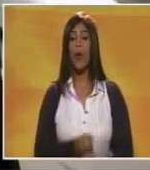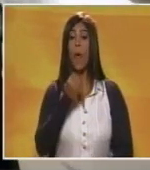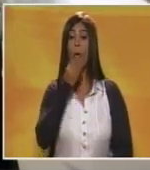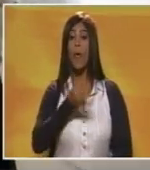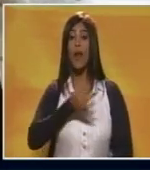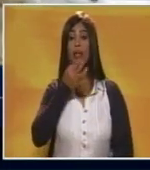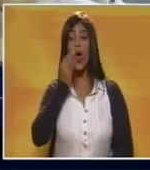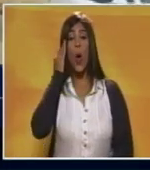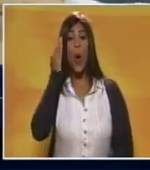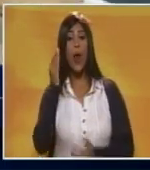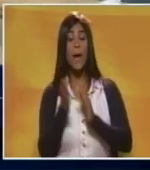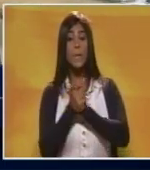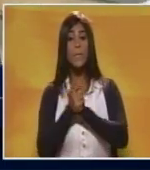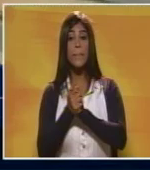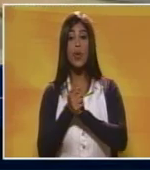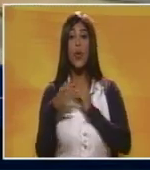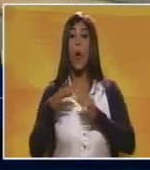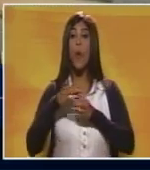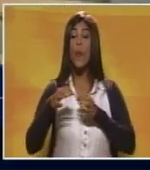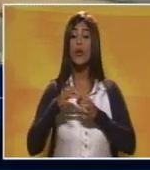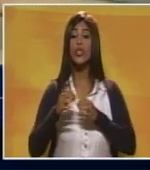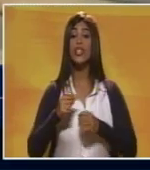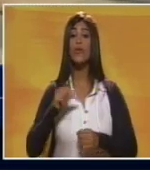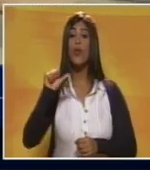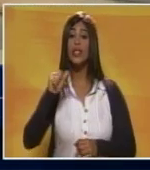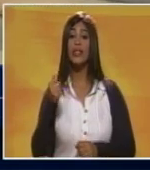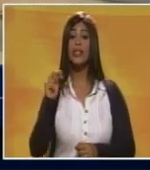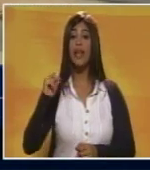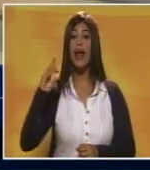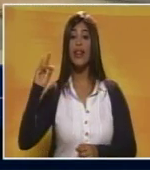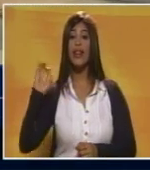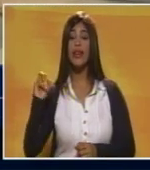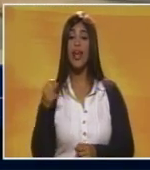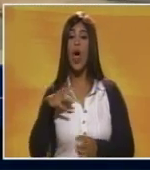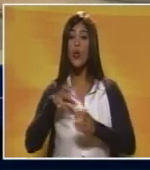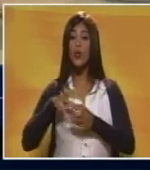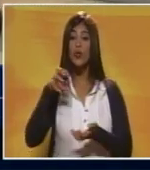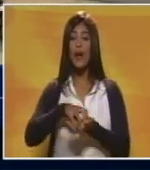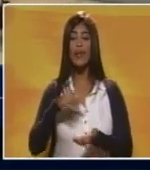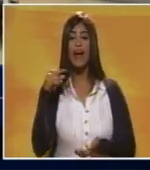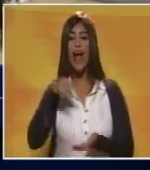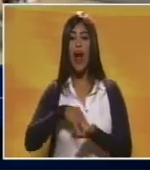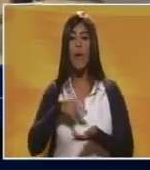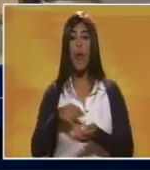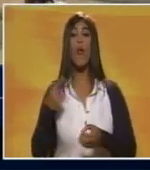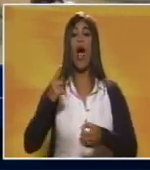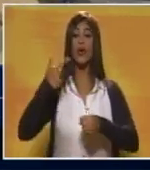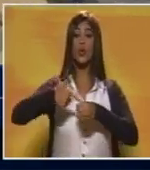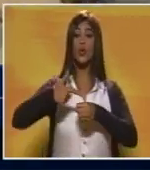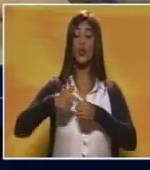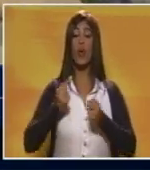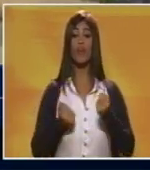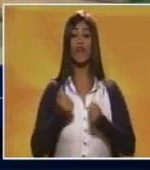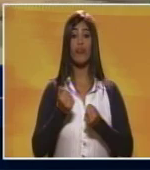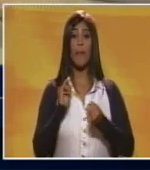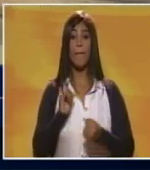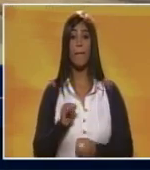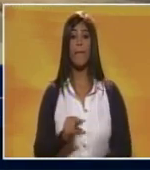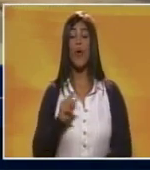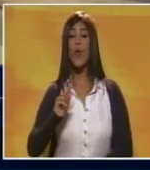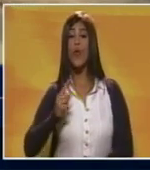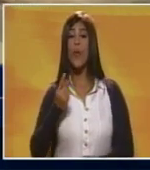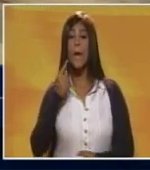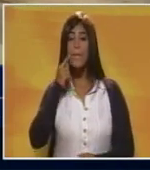Buenas tardes, ¿qué tal, amigos? Nos encontramos en el municipio San Diego del estado Carabobo, específicamente en una de las estaciones de surtido de combustible, una